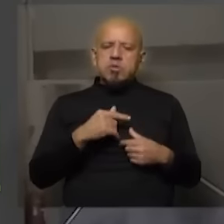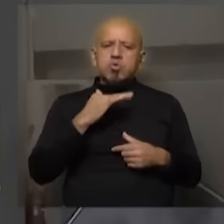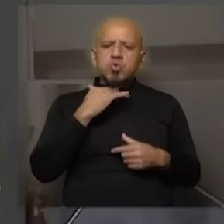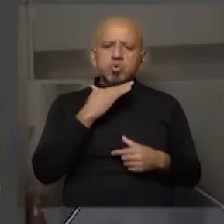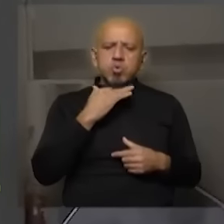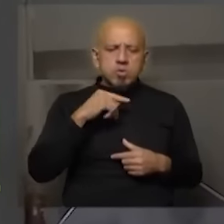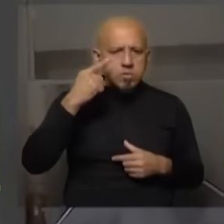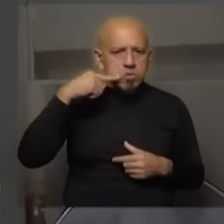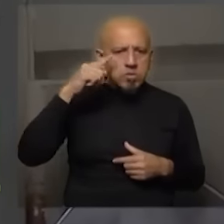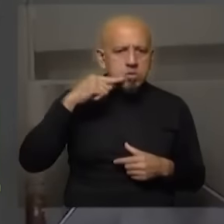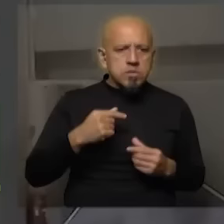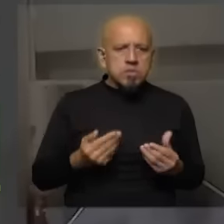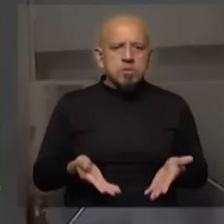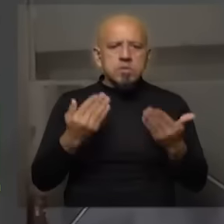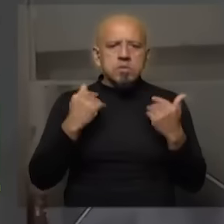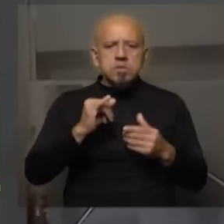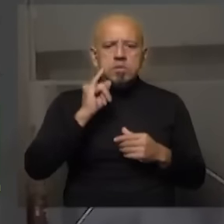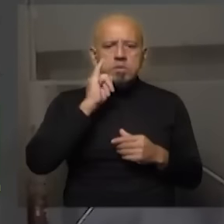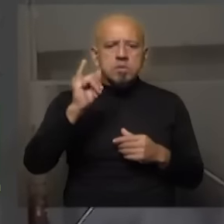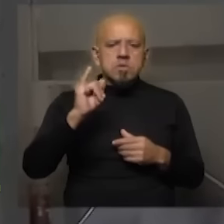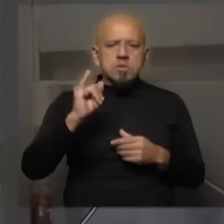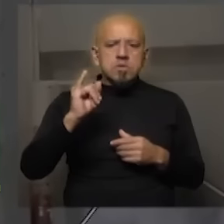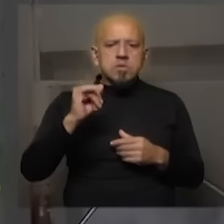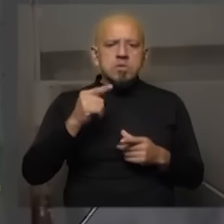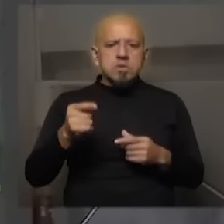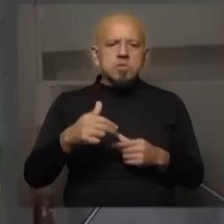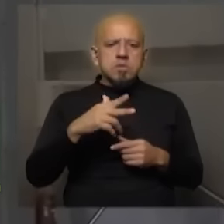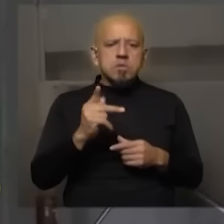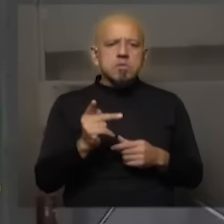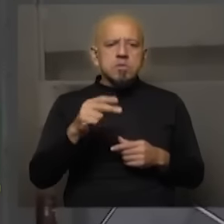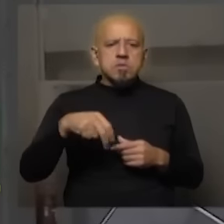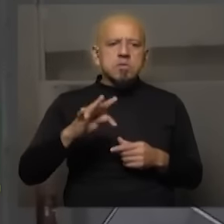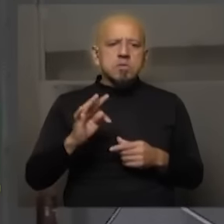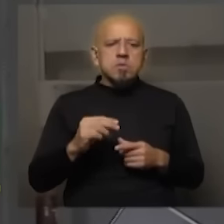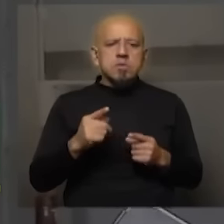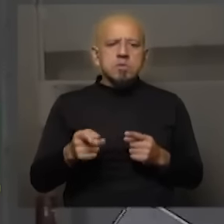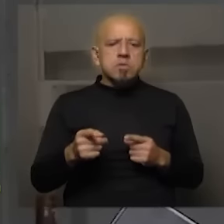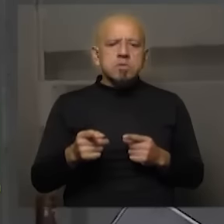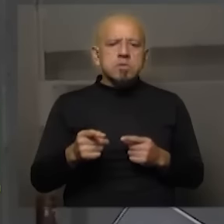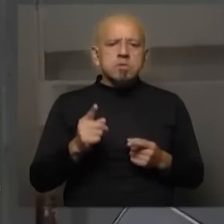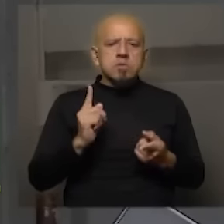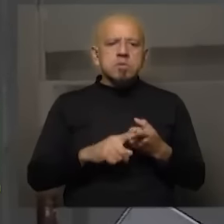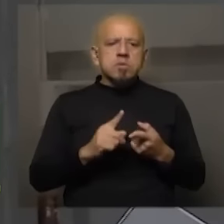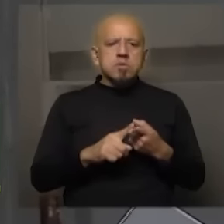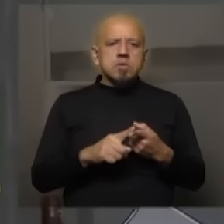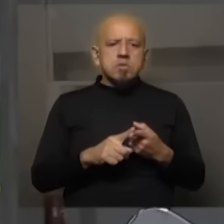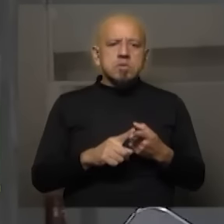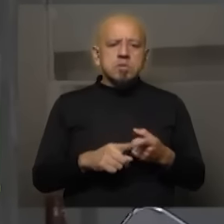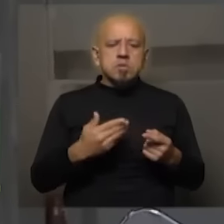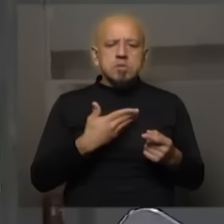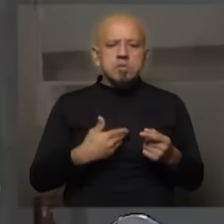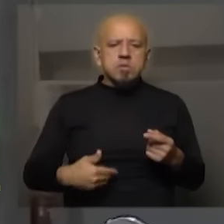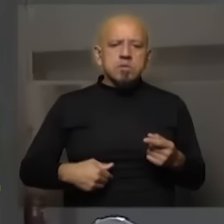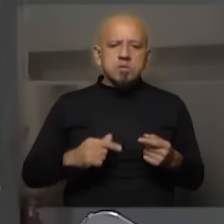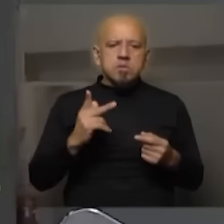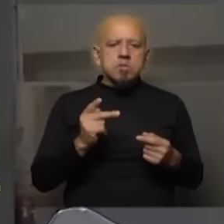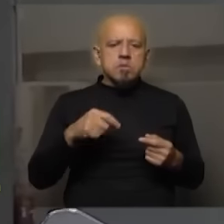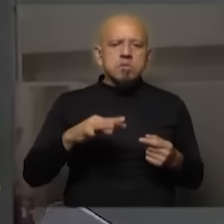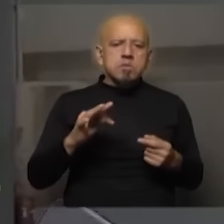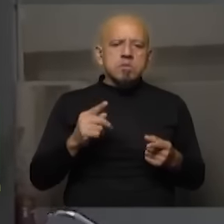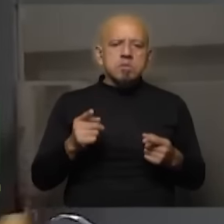levantáramos la denuncia vinculada al monopolio del puerto de Montevideo, vinculada al acuerdo del gobierno con la empresa Catón